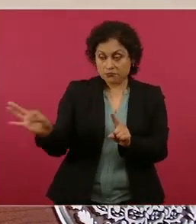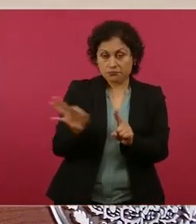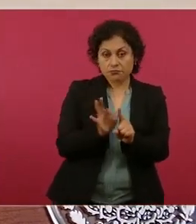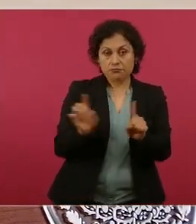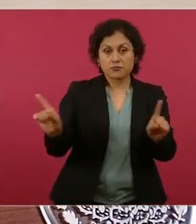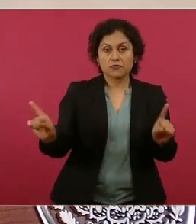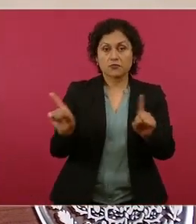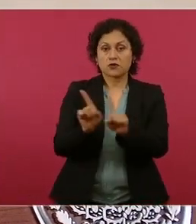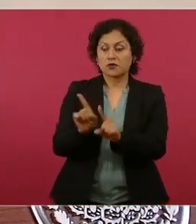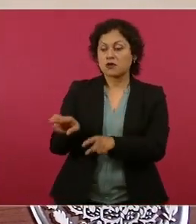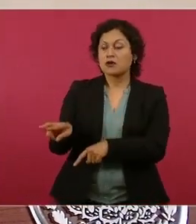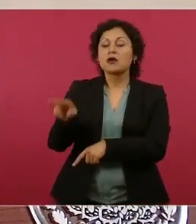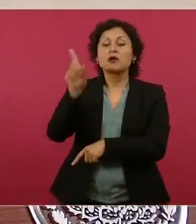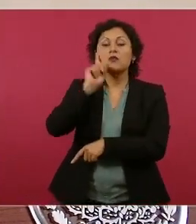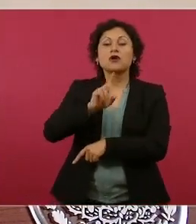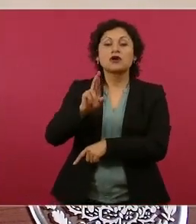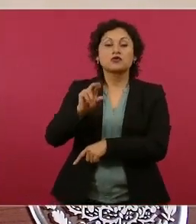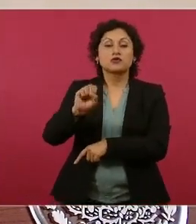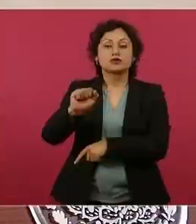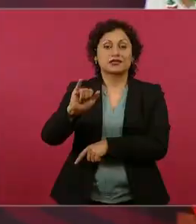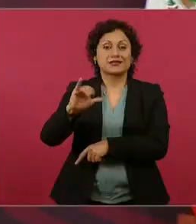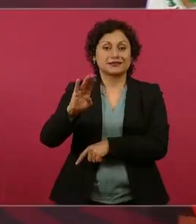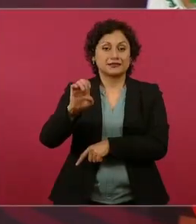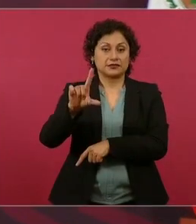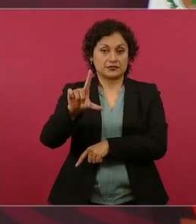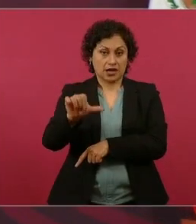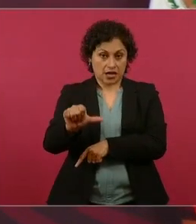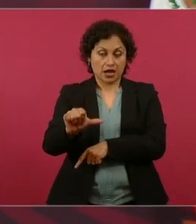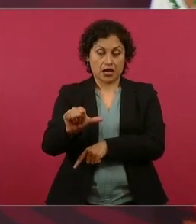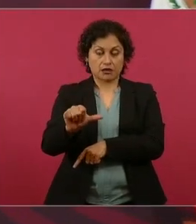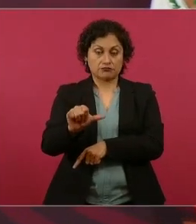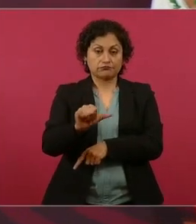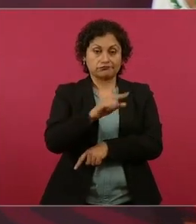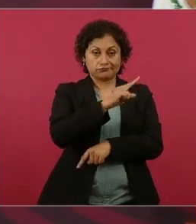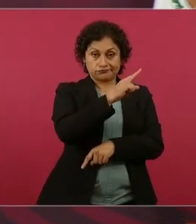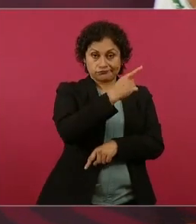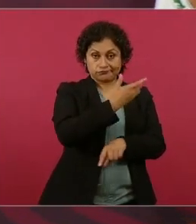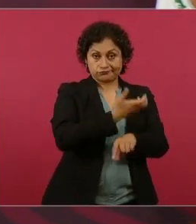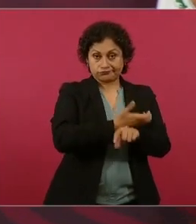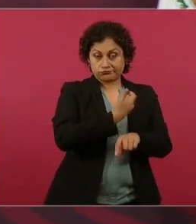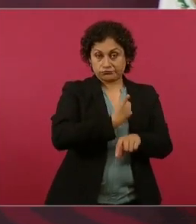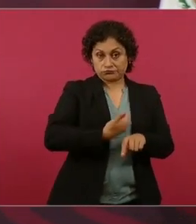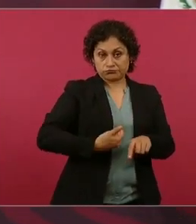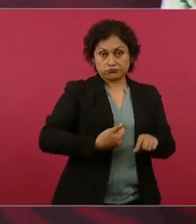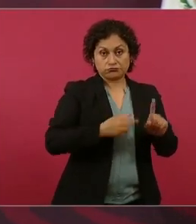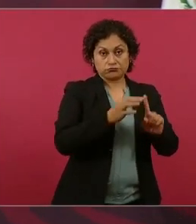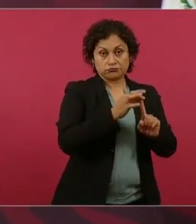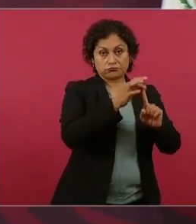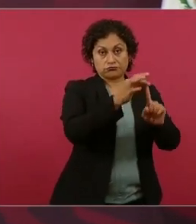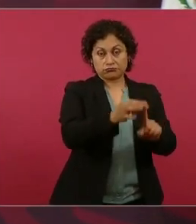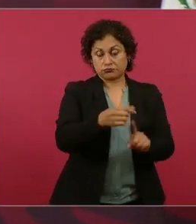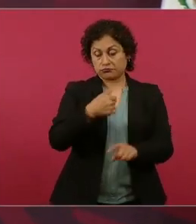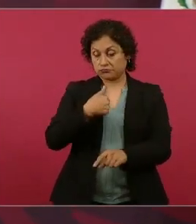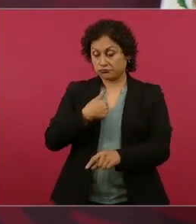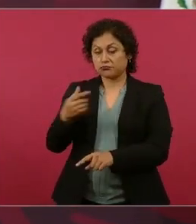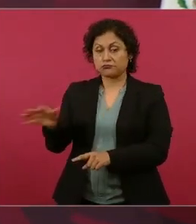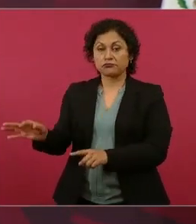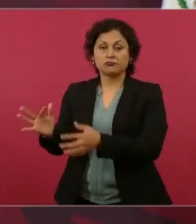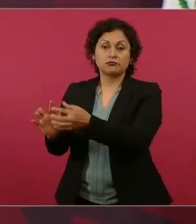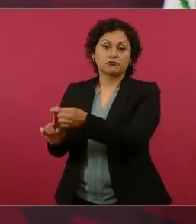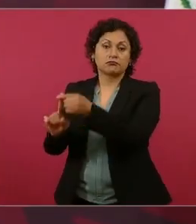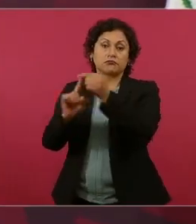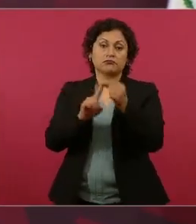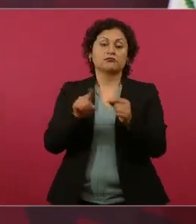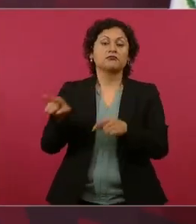la responsable, y por parte del presidente Biden, la asesora principal de la